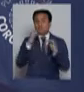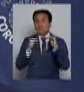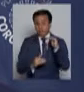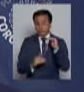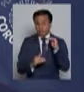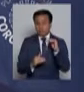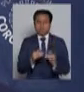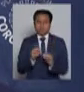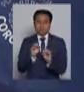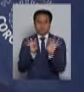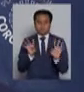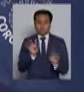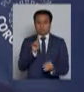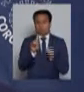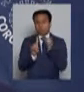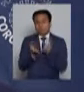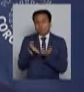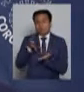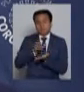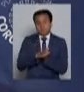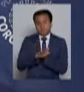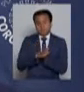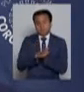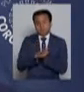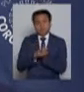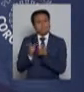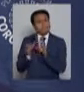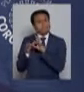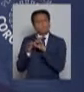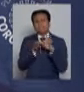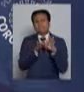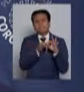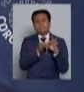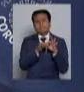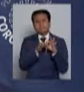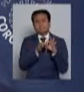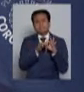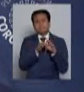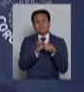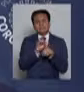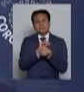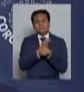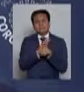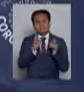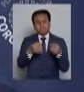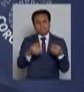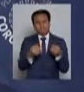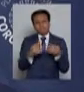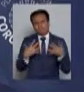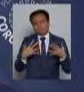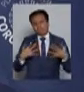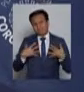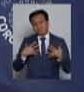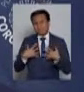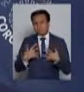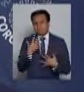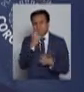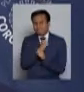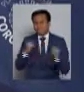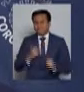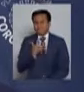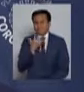ellas claramente falleció a consecuencia de la infección por coronavirus, una insuficiencia